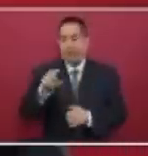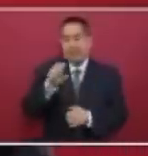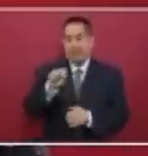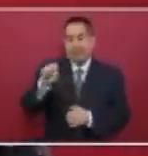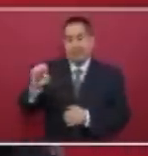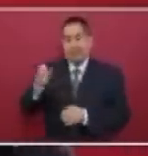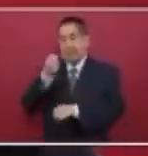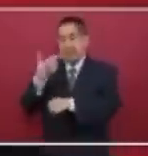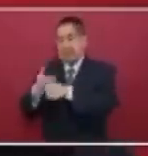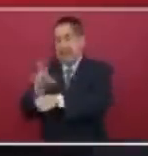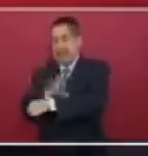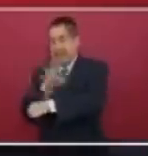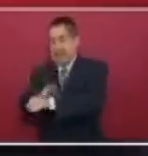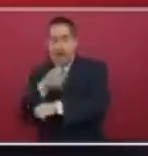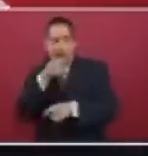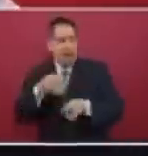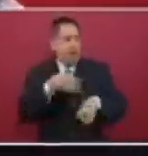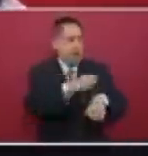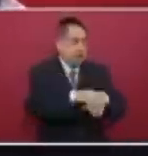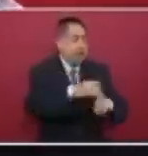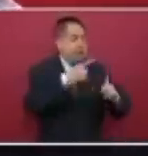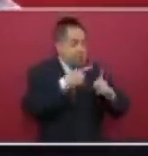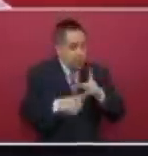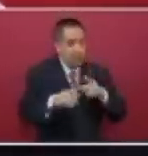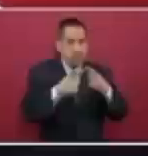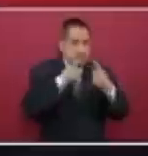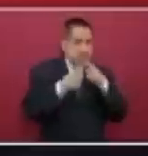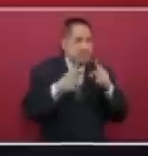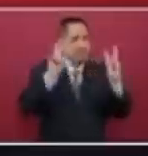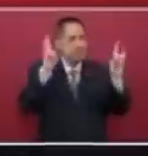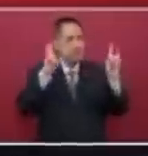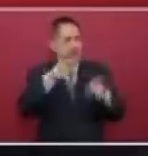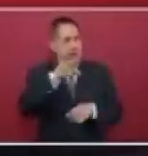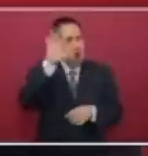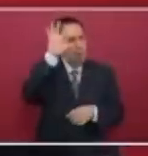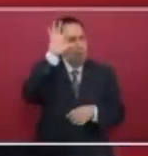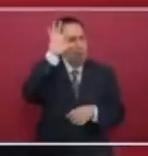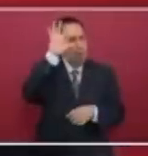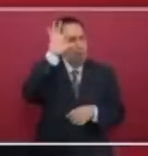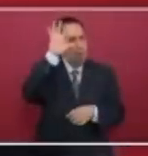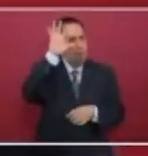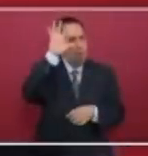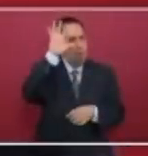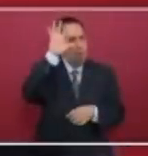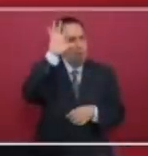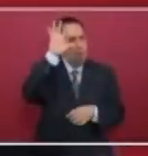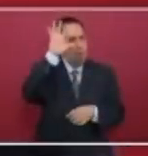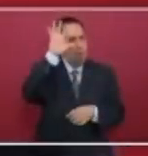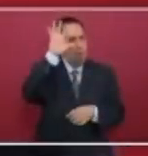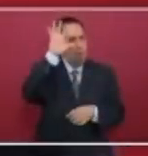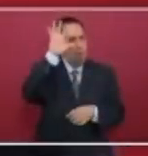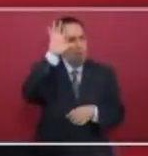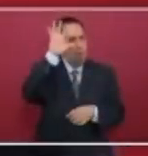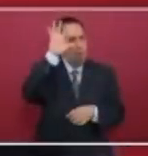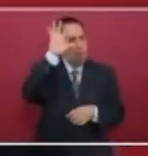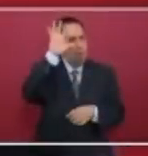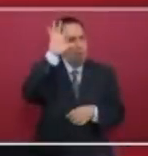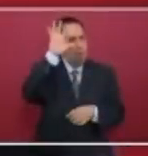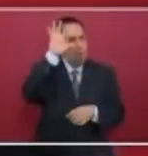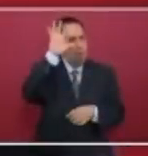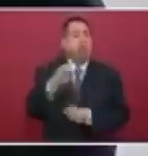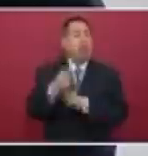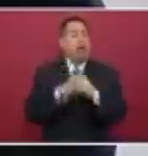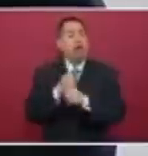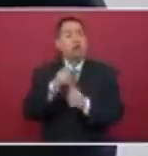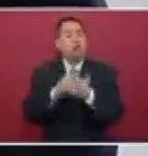comisión inicial a licitación del proyecto integral morelos como se denominó por sus siglas pink en noviembre de 2010